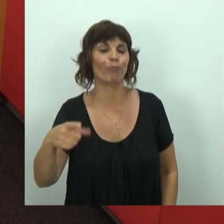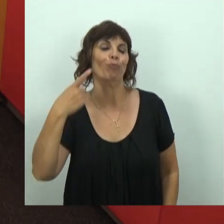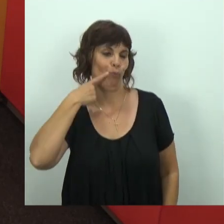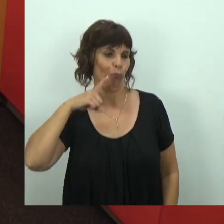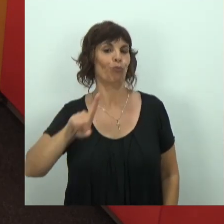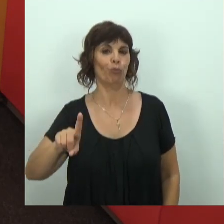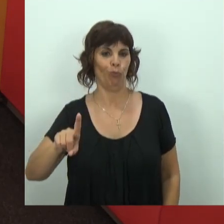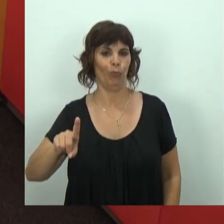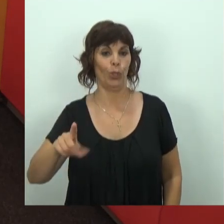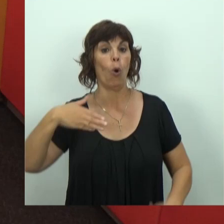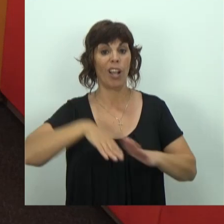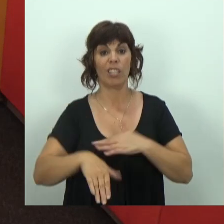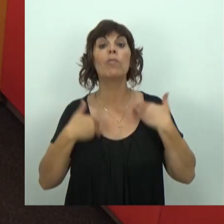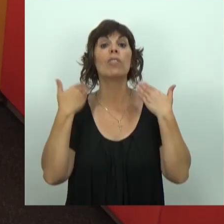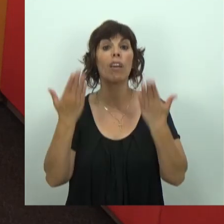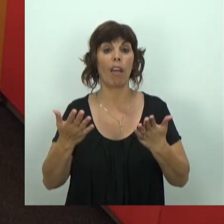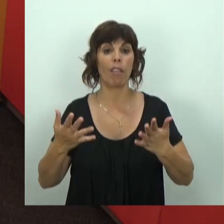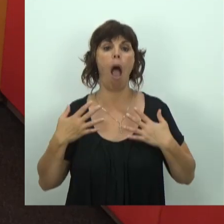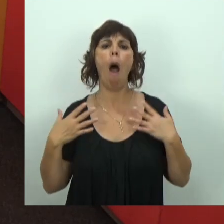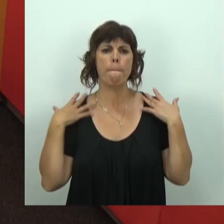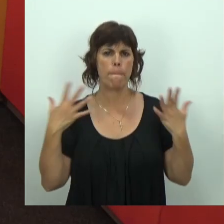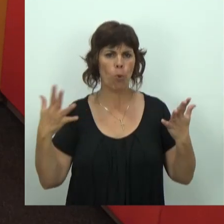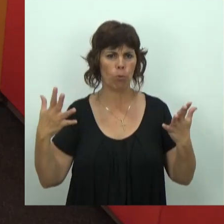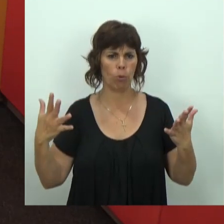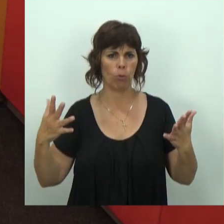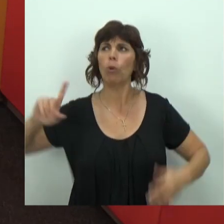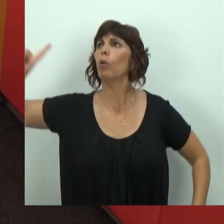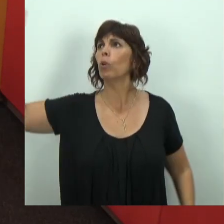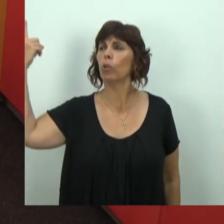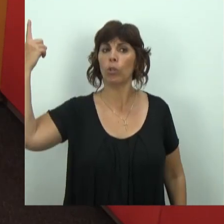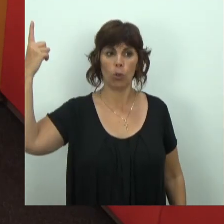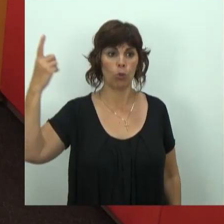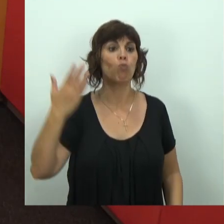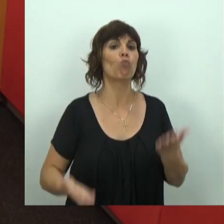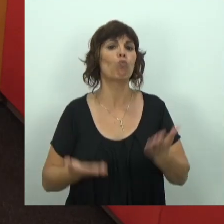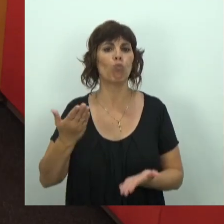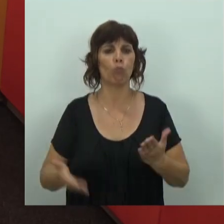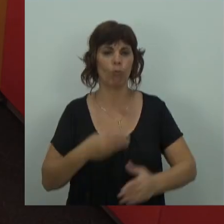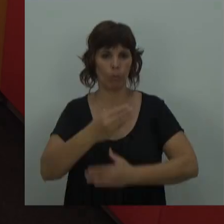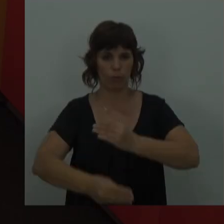por su gracia, le hará justicia.